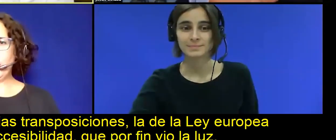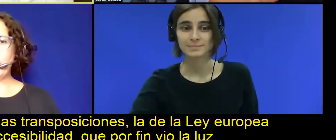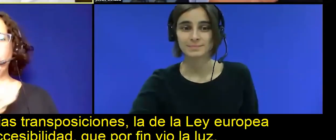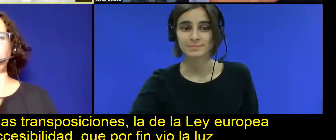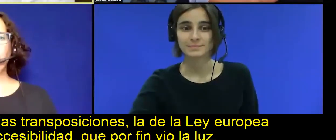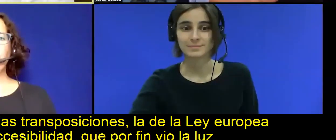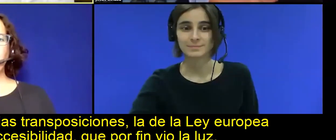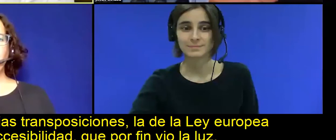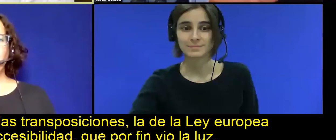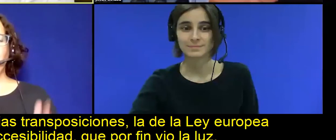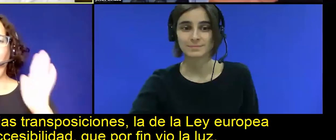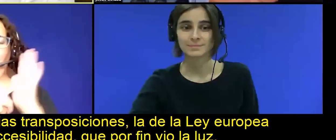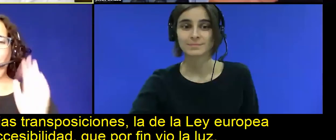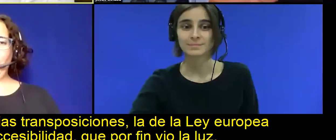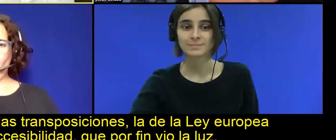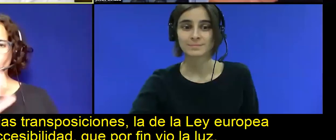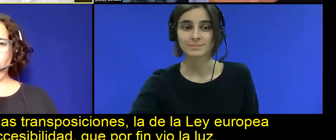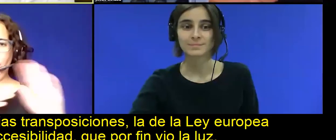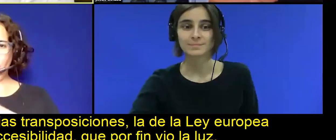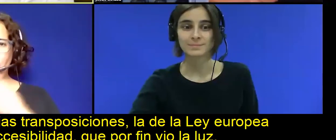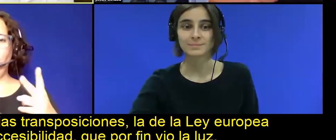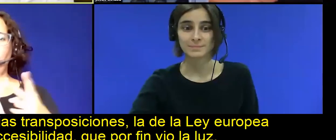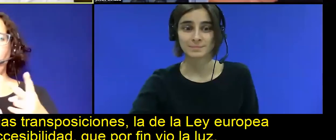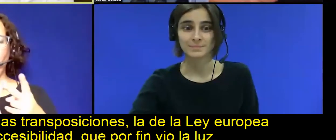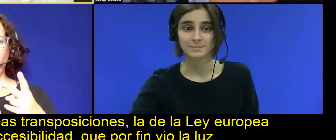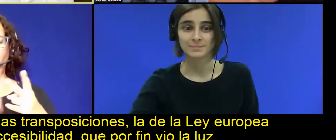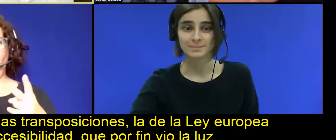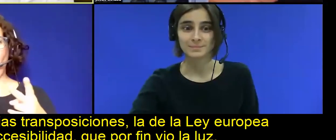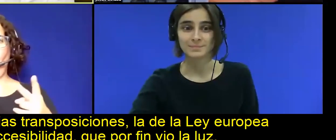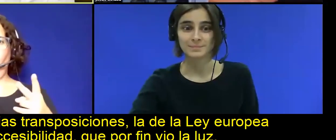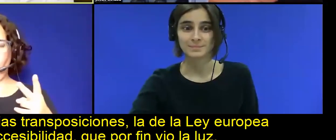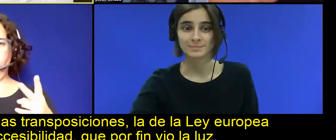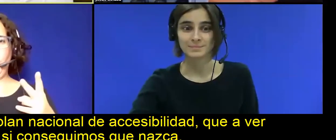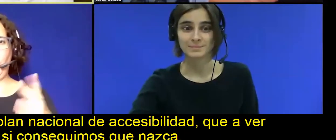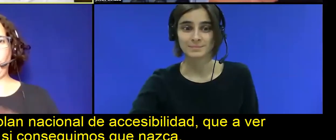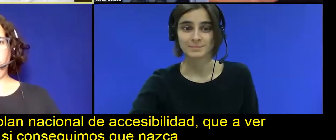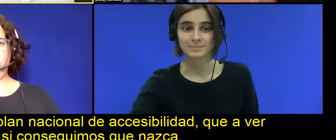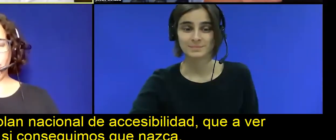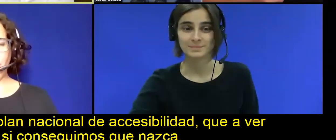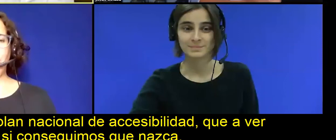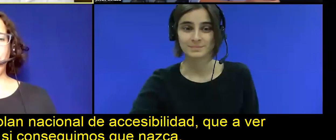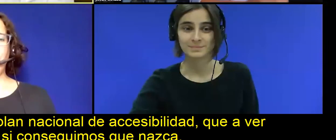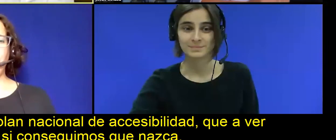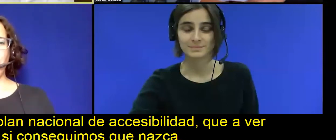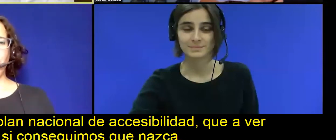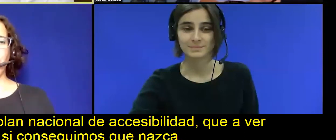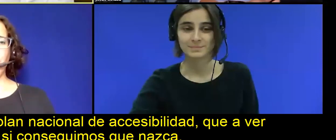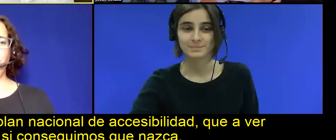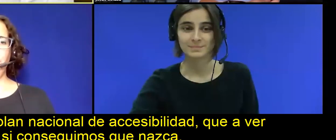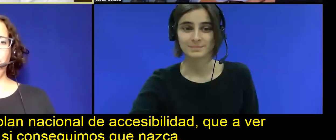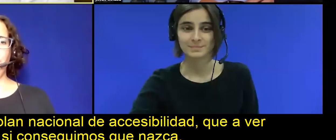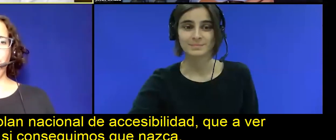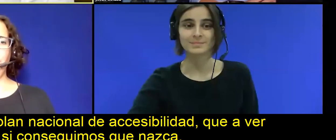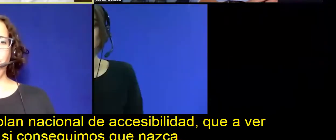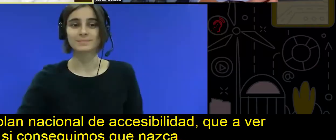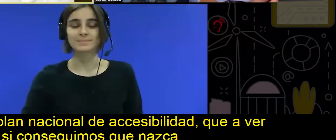de la Ley Europea de Accesibilidad, que por fin vio la luz. Tenemos el Plan Nacional de Accesibilidad, que no ha llegado a nacer, y